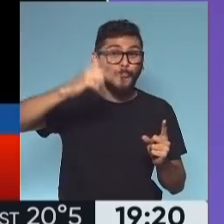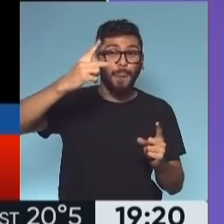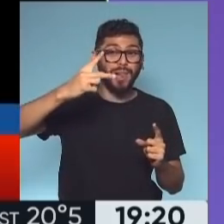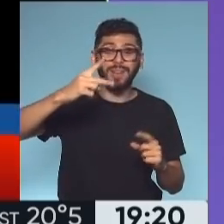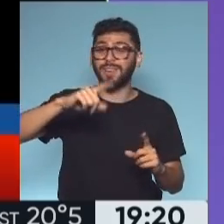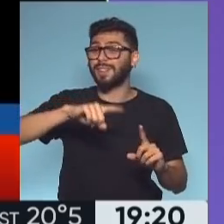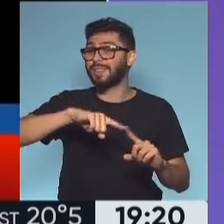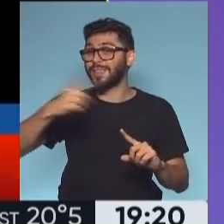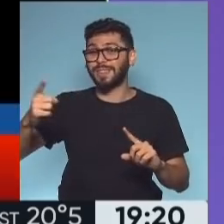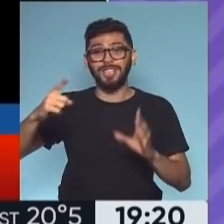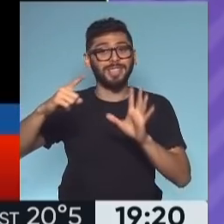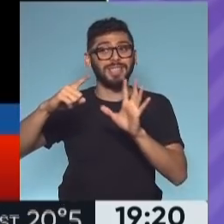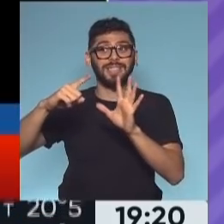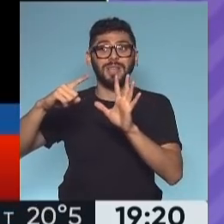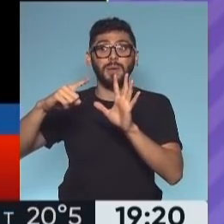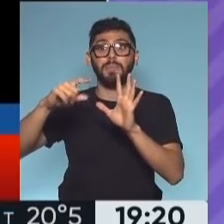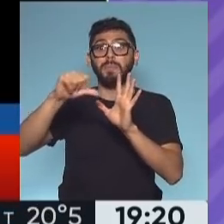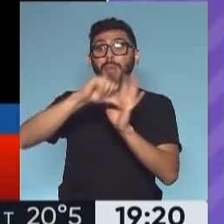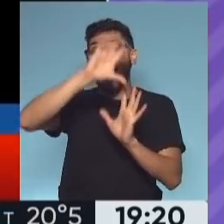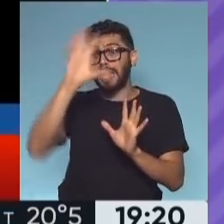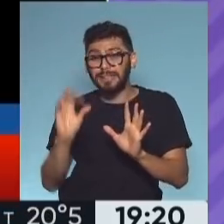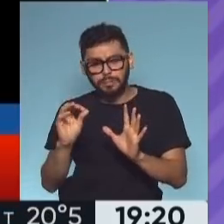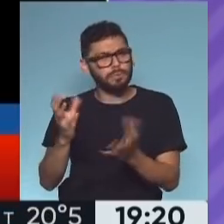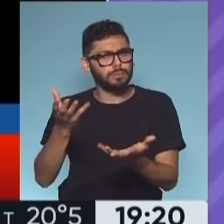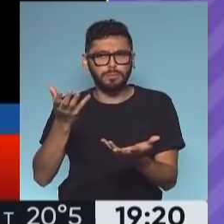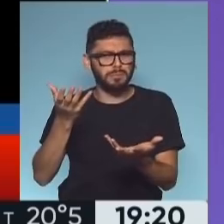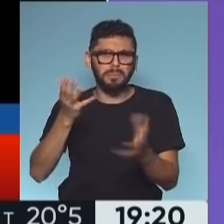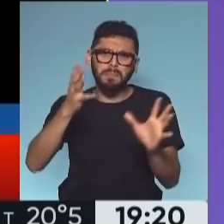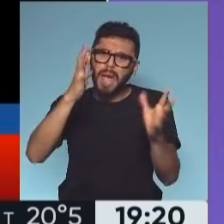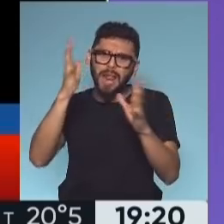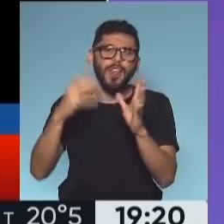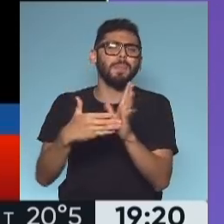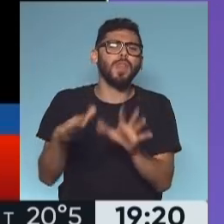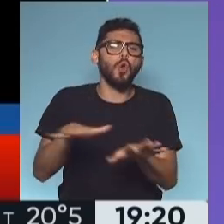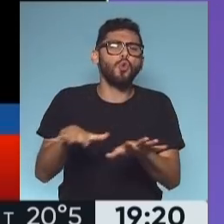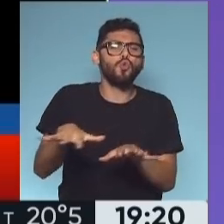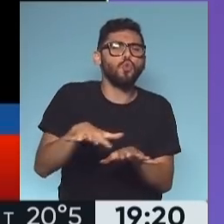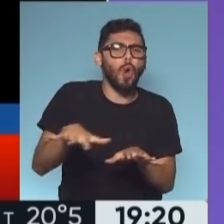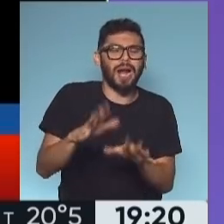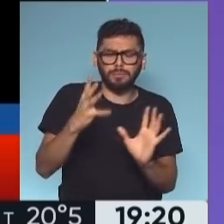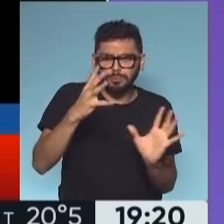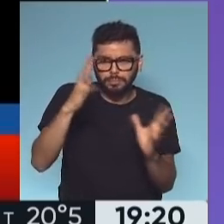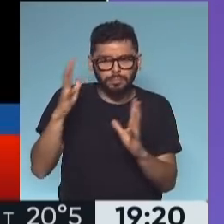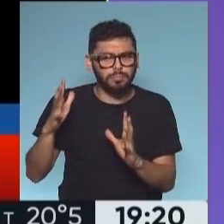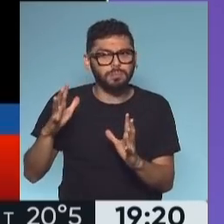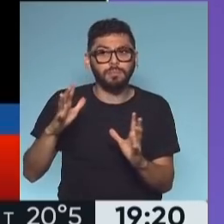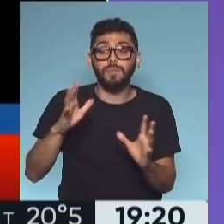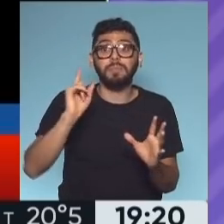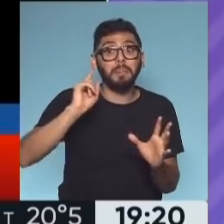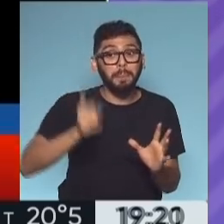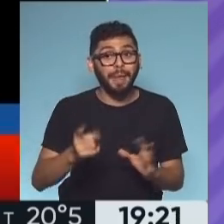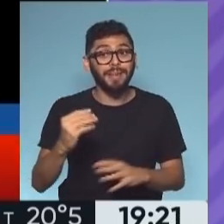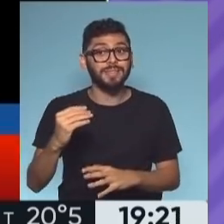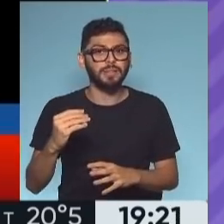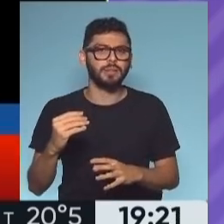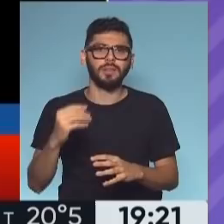sucediendo algo parecido, por lo menos en ciertos distritos. Y por otro lado tenemos el correlato de